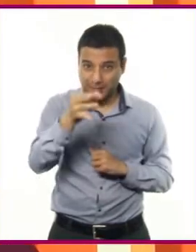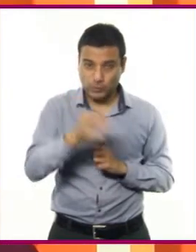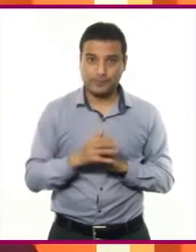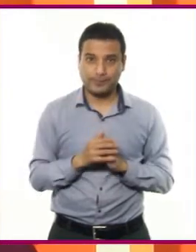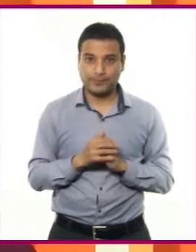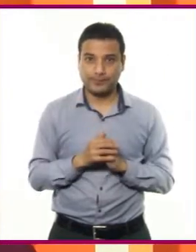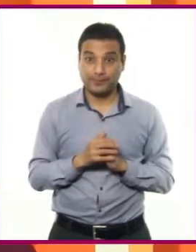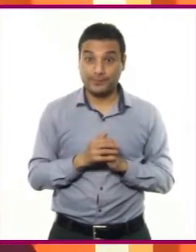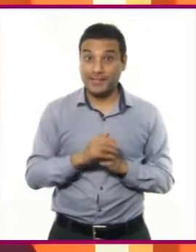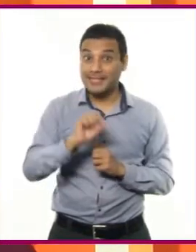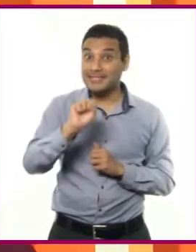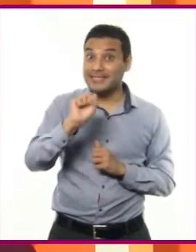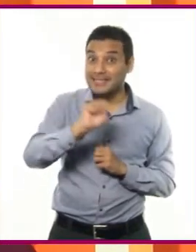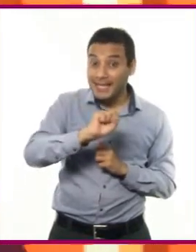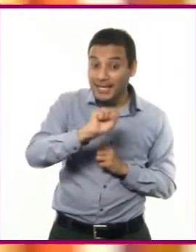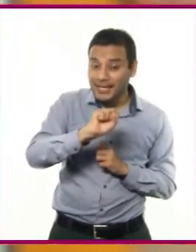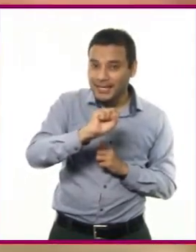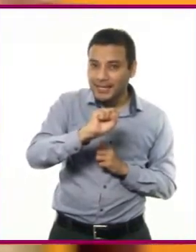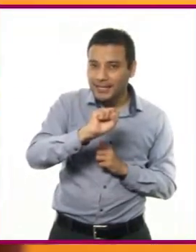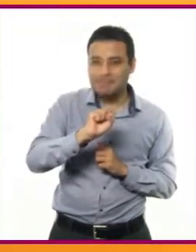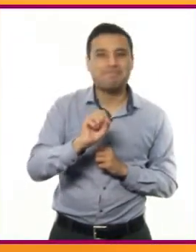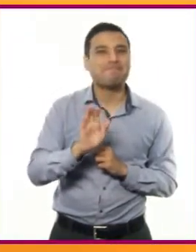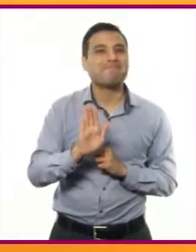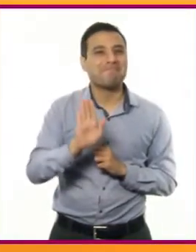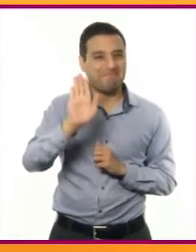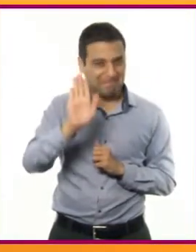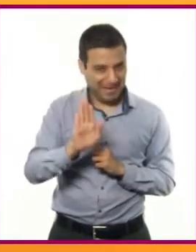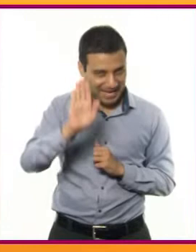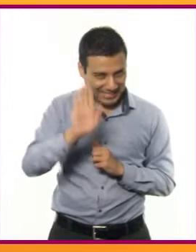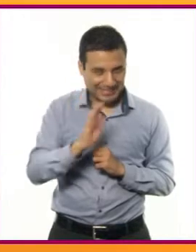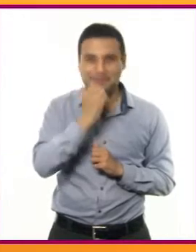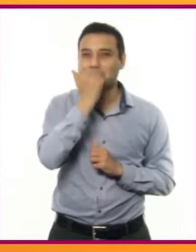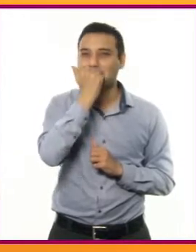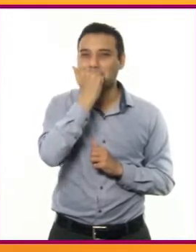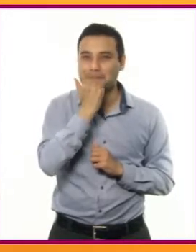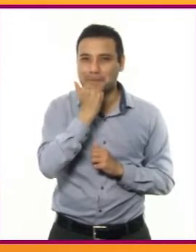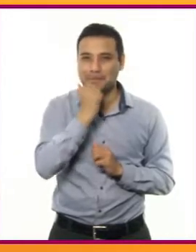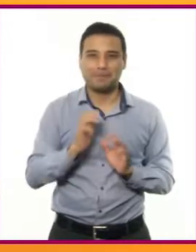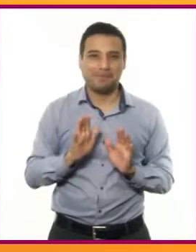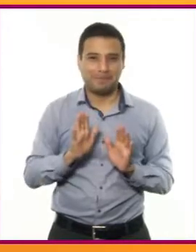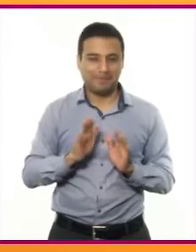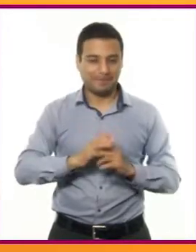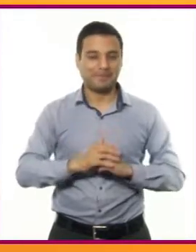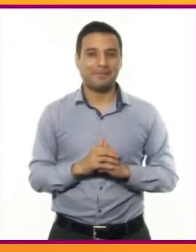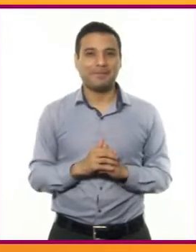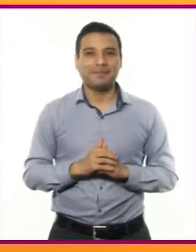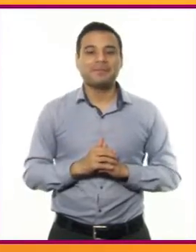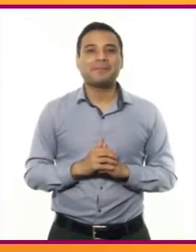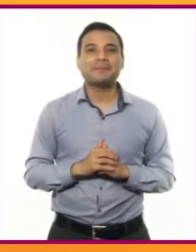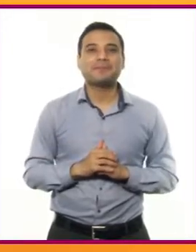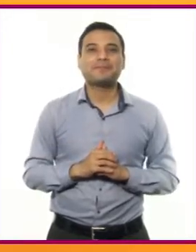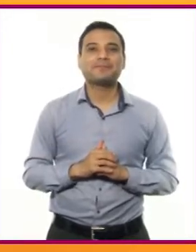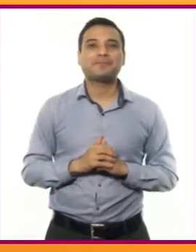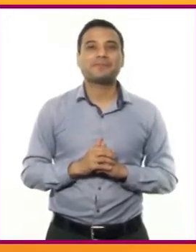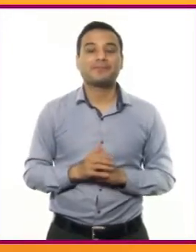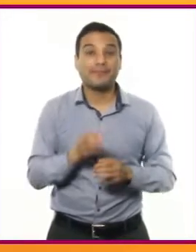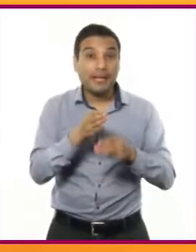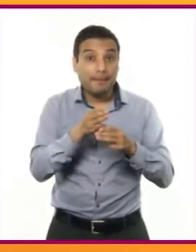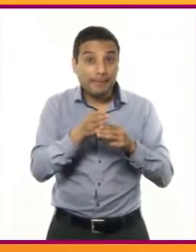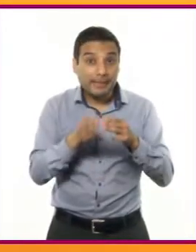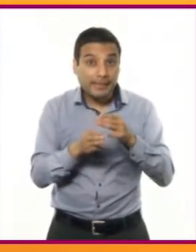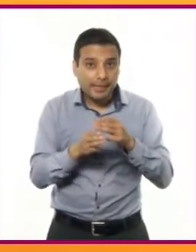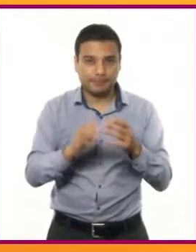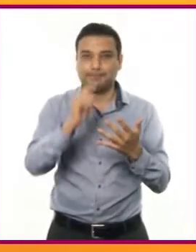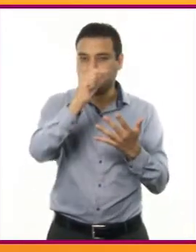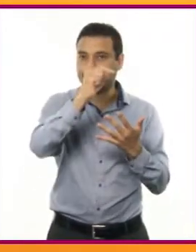sal también parece azúcar. Como siempre, los invitamos a tener listos sus materiales necesarios